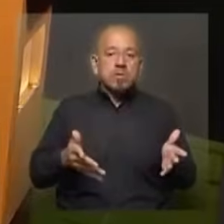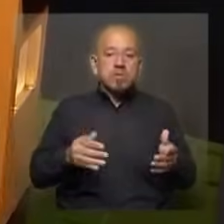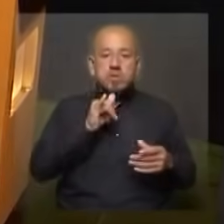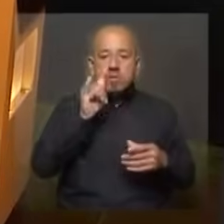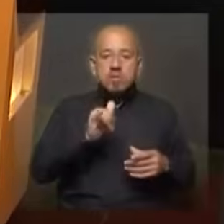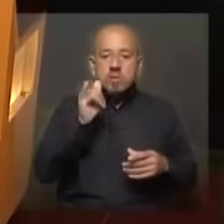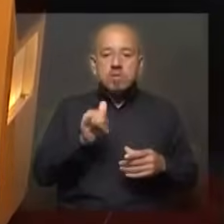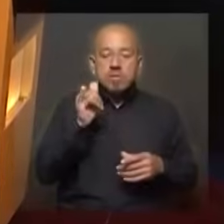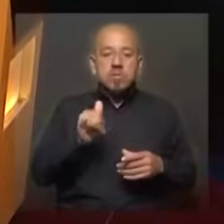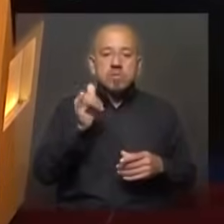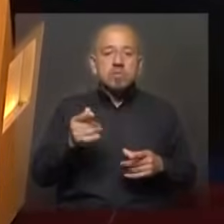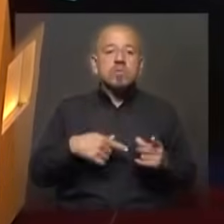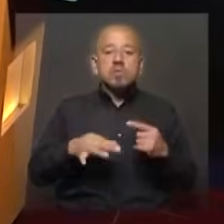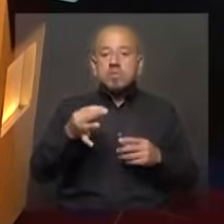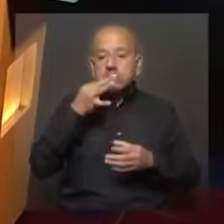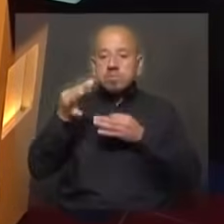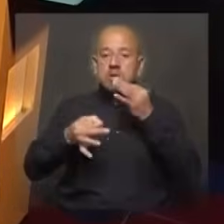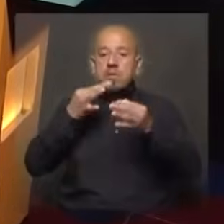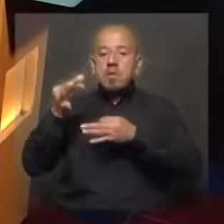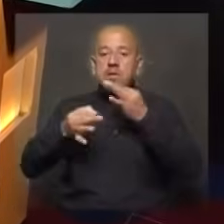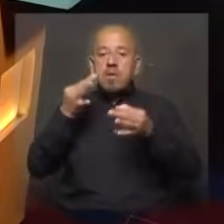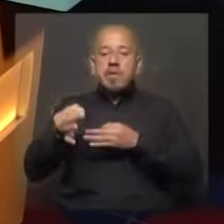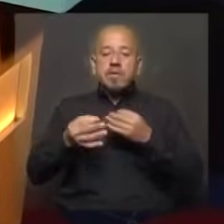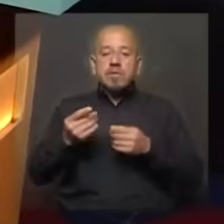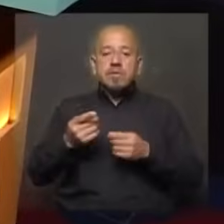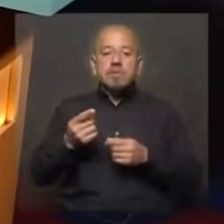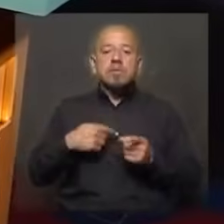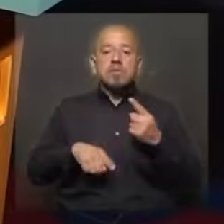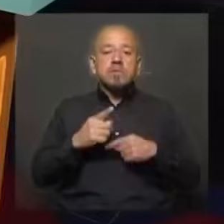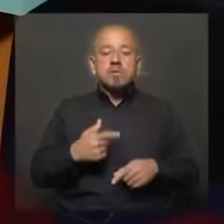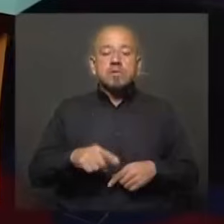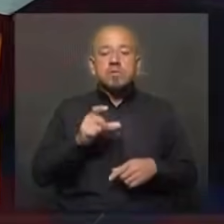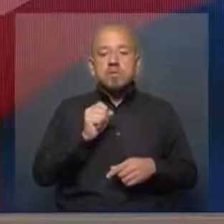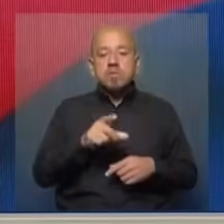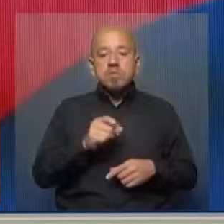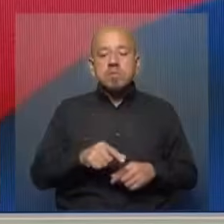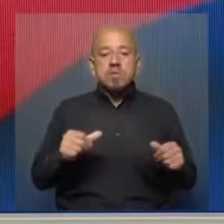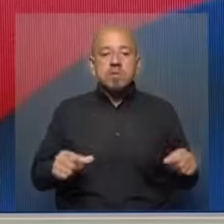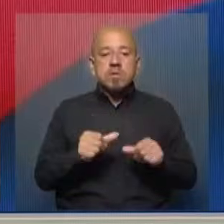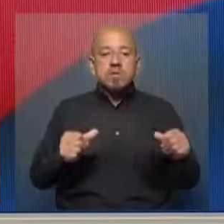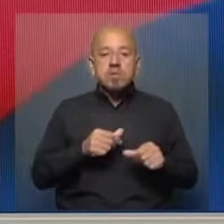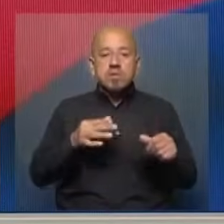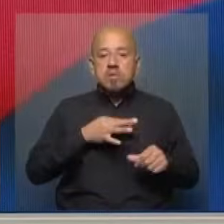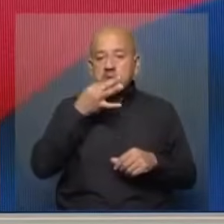relatan muy bien, que es un gobierno que es muy bueno diciendo y es muy malo haciendo. Es un gobierno que dice que hace, pero no